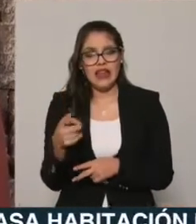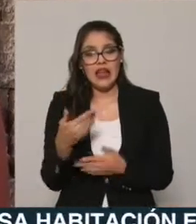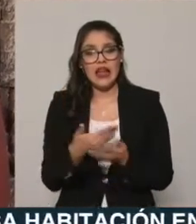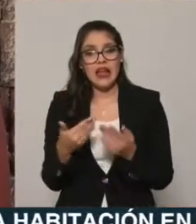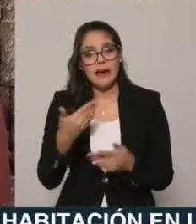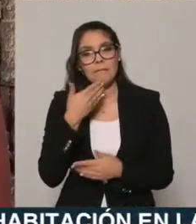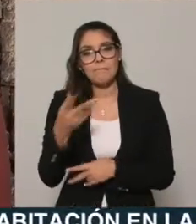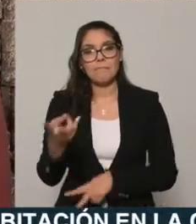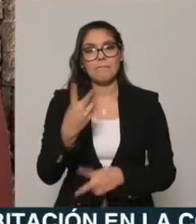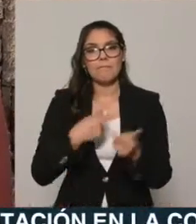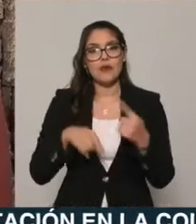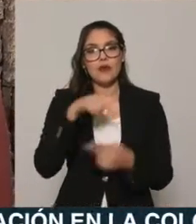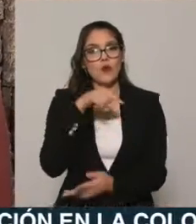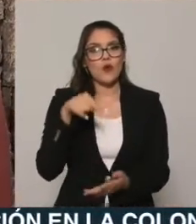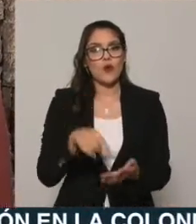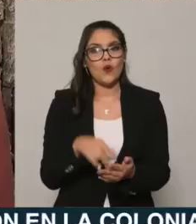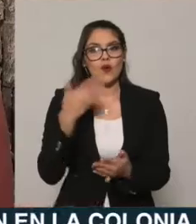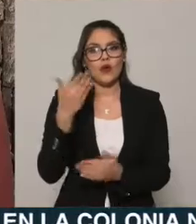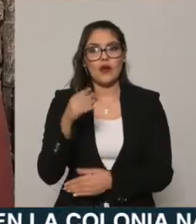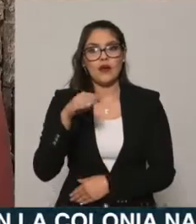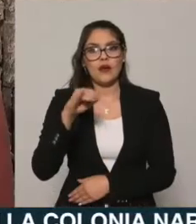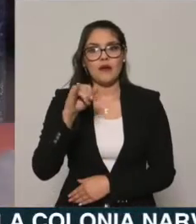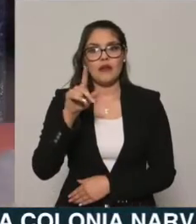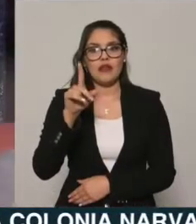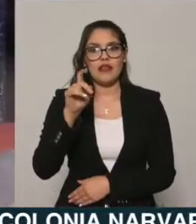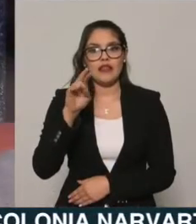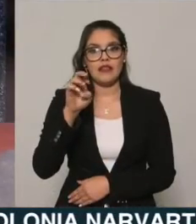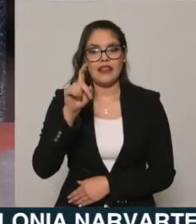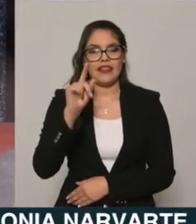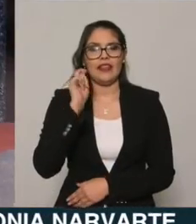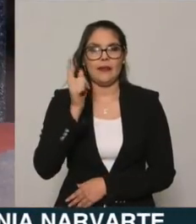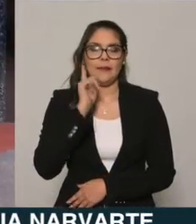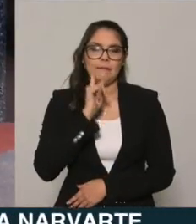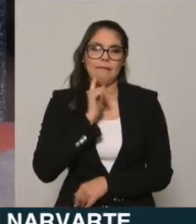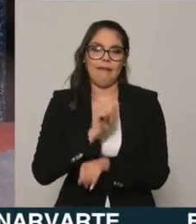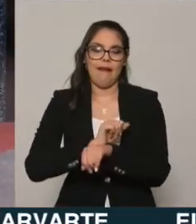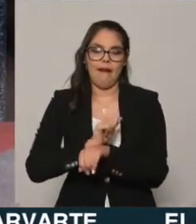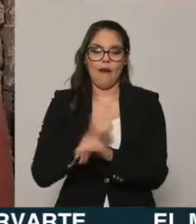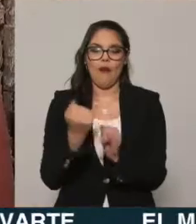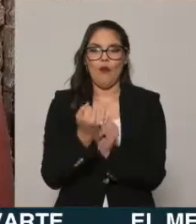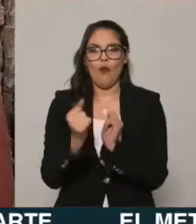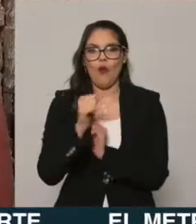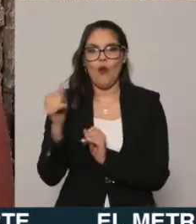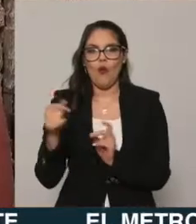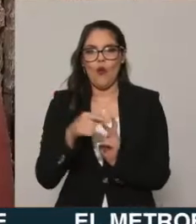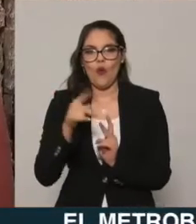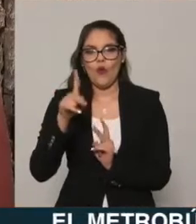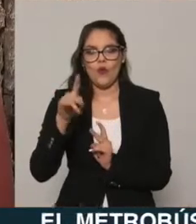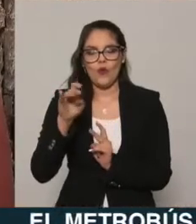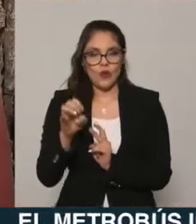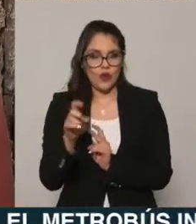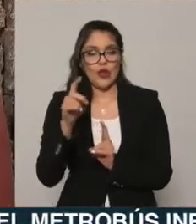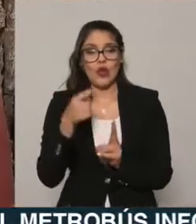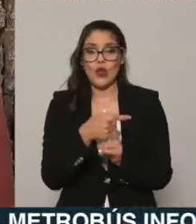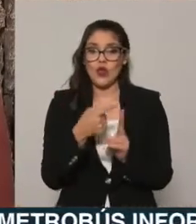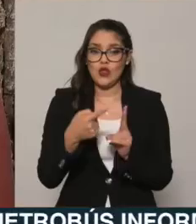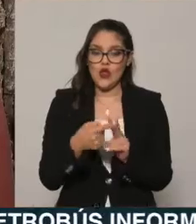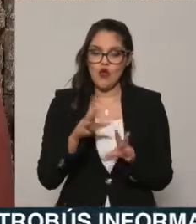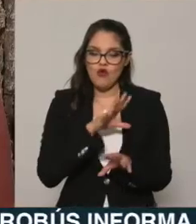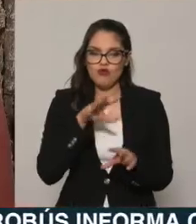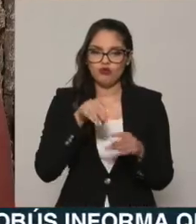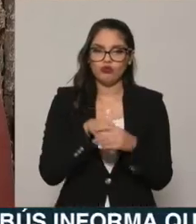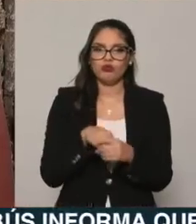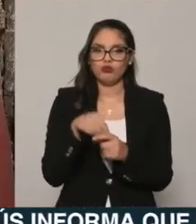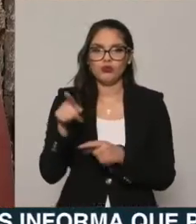darle la bienvenida en el estudio de 21 Noticias a Mildred Kopka. Ella es actriz, y también a Chris Esquivel. Él es actor. Ambos forman parte